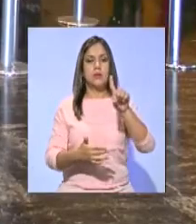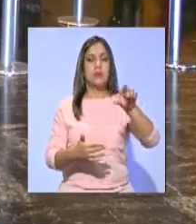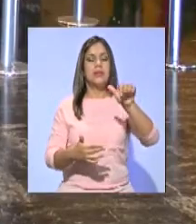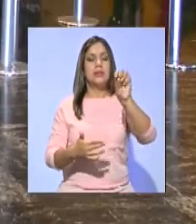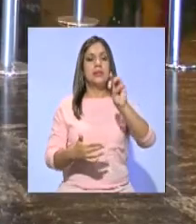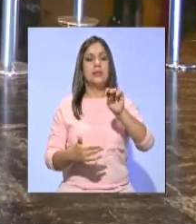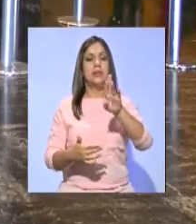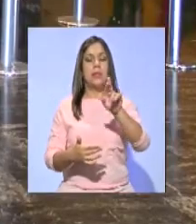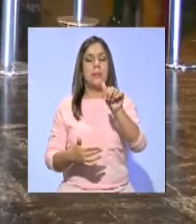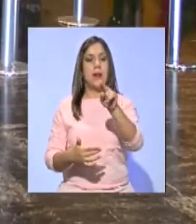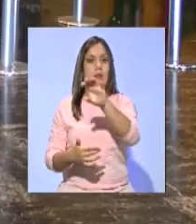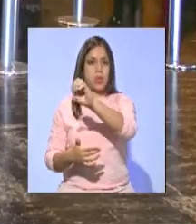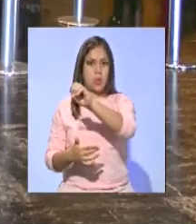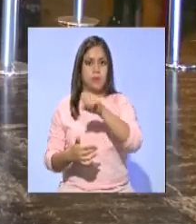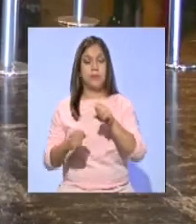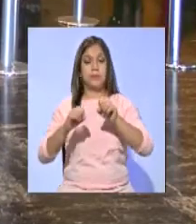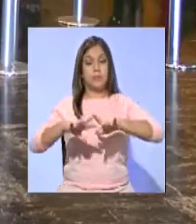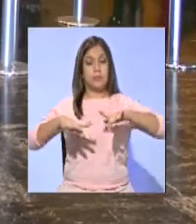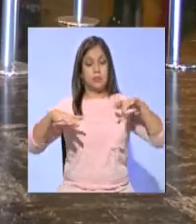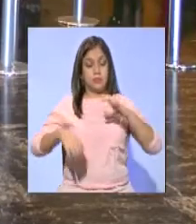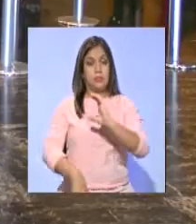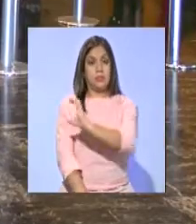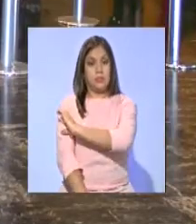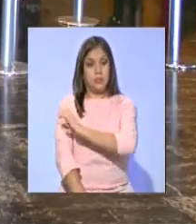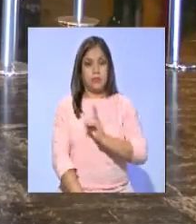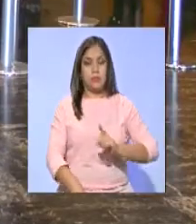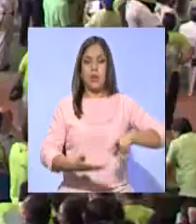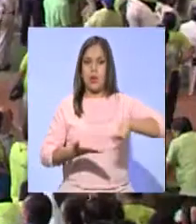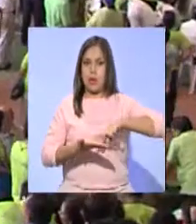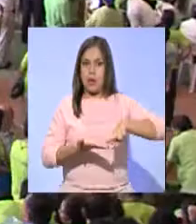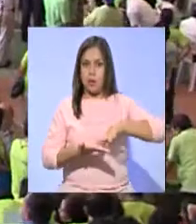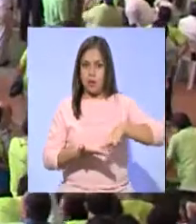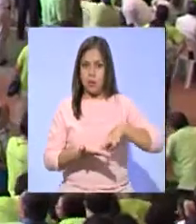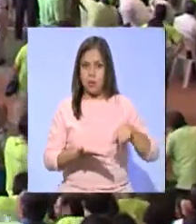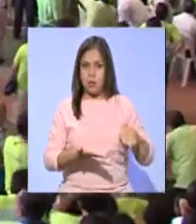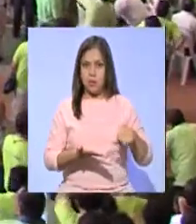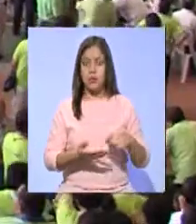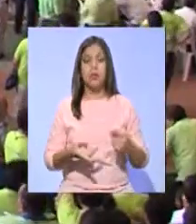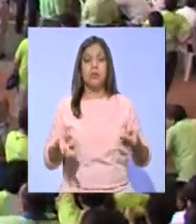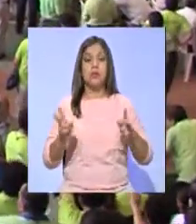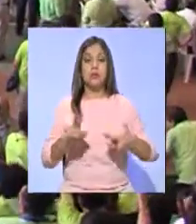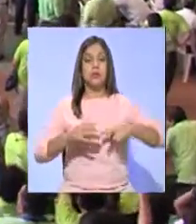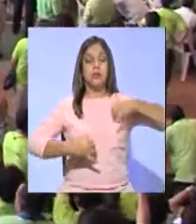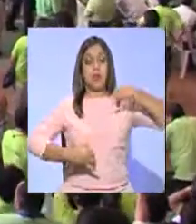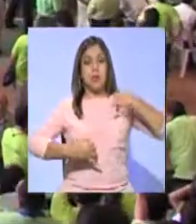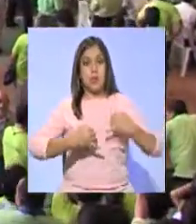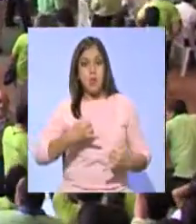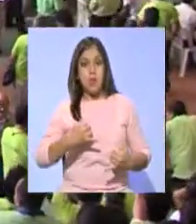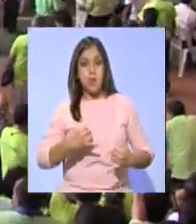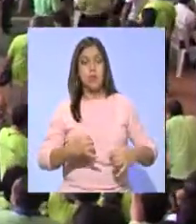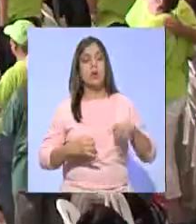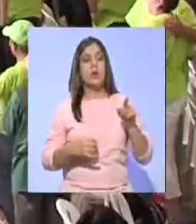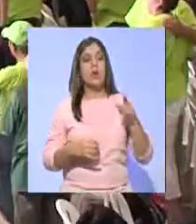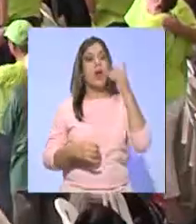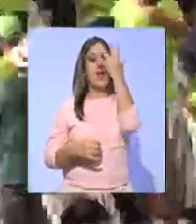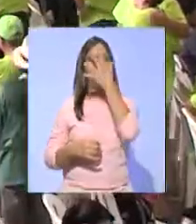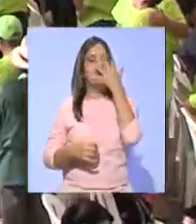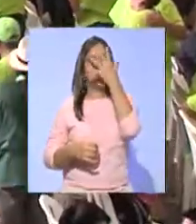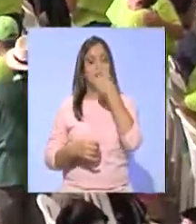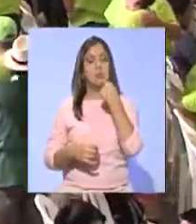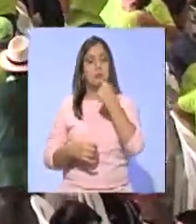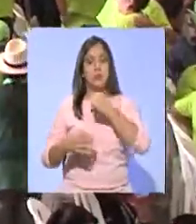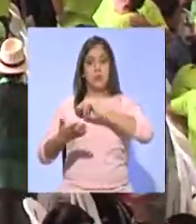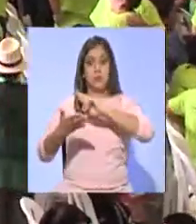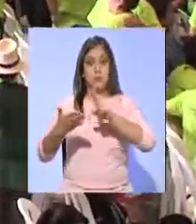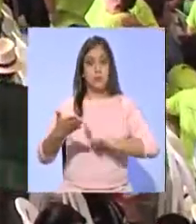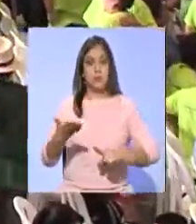el pleno del Consejo Nacional Electoral quien debe reunirse y resolver. Por último, la Cámara de Comercio de Esmeraldas negó que la convención de